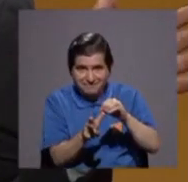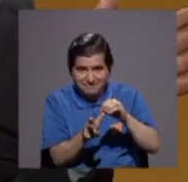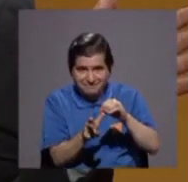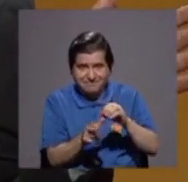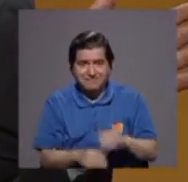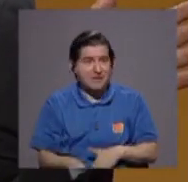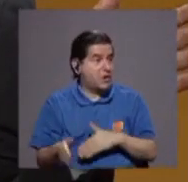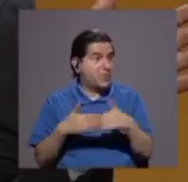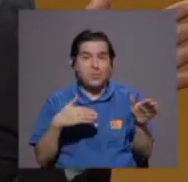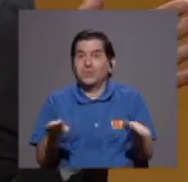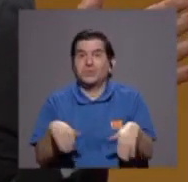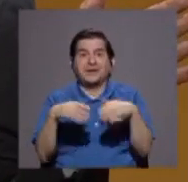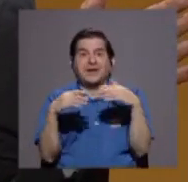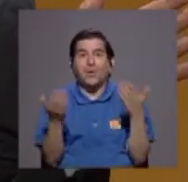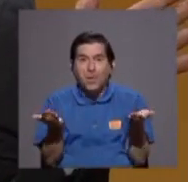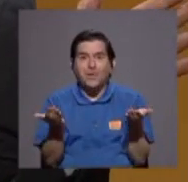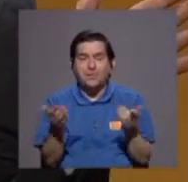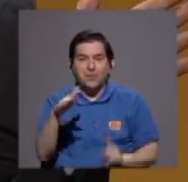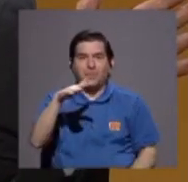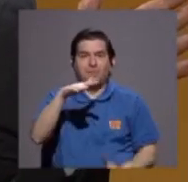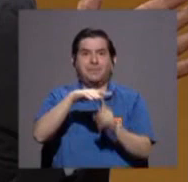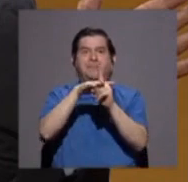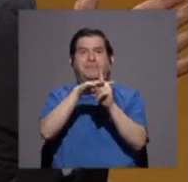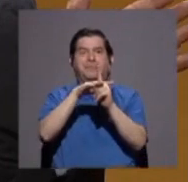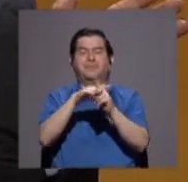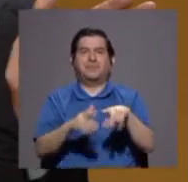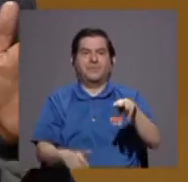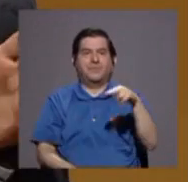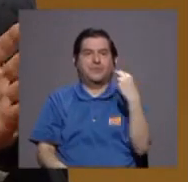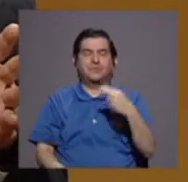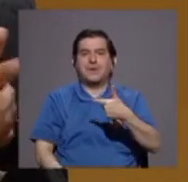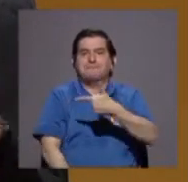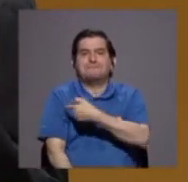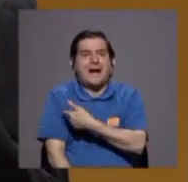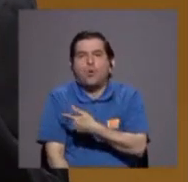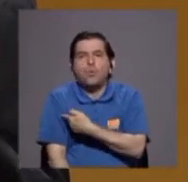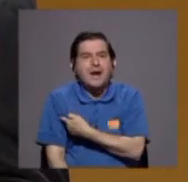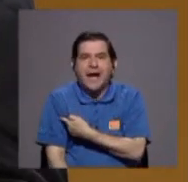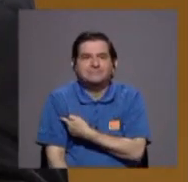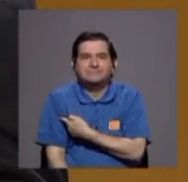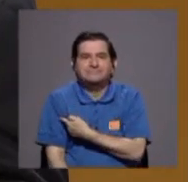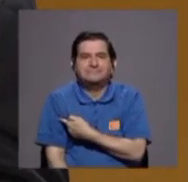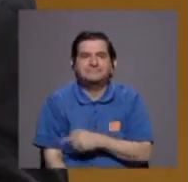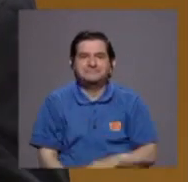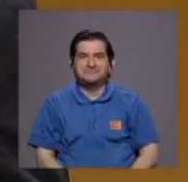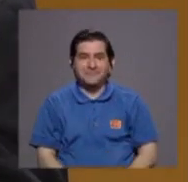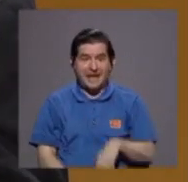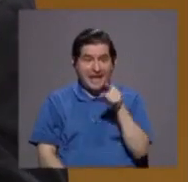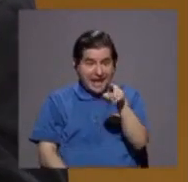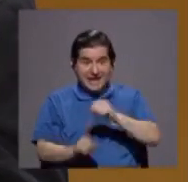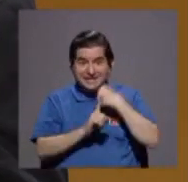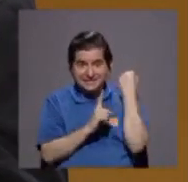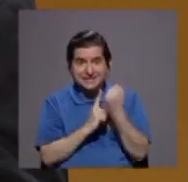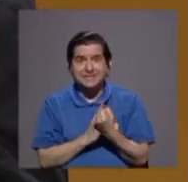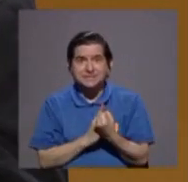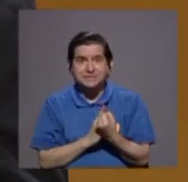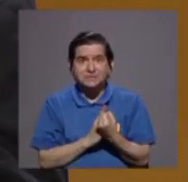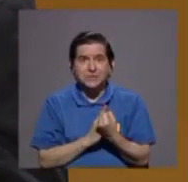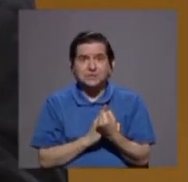bajo lo que sea, va a salir un anuncio de una vacuna y eso